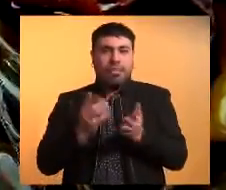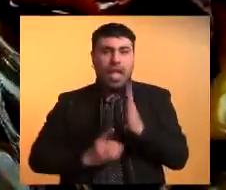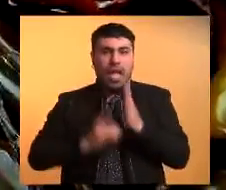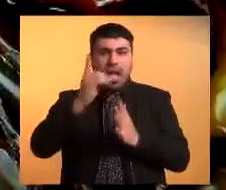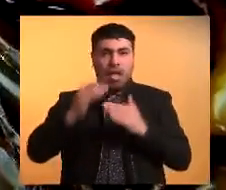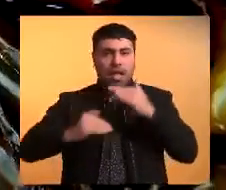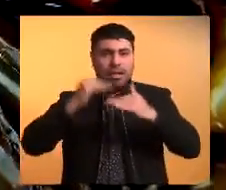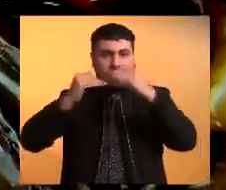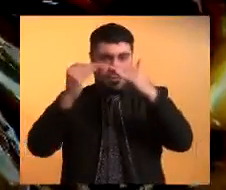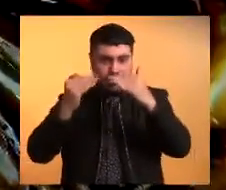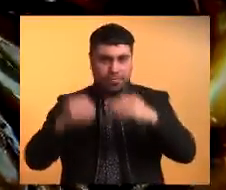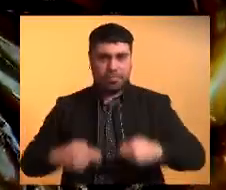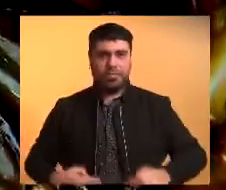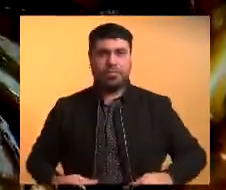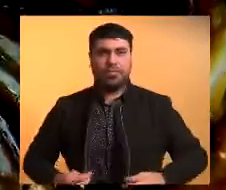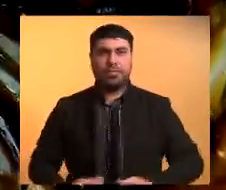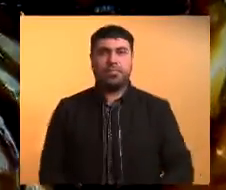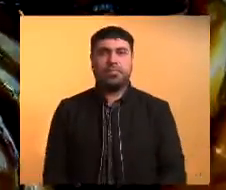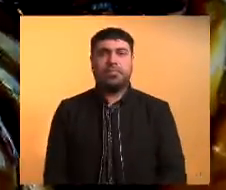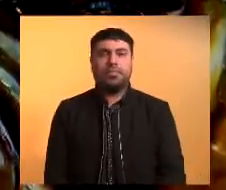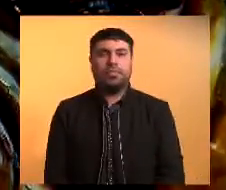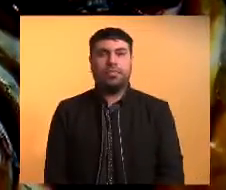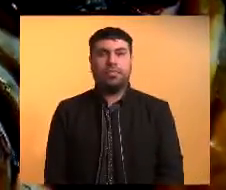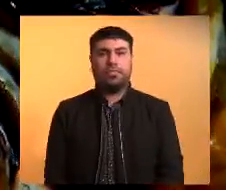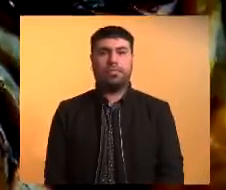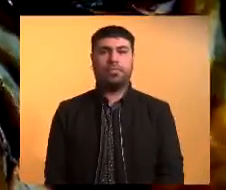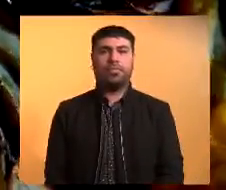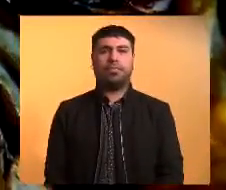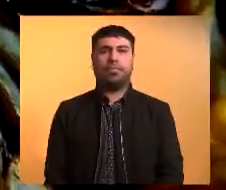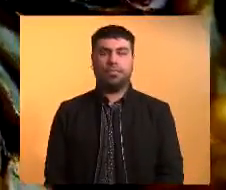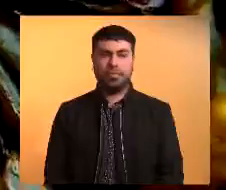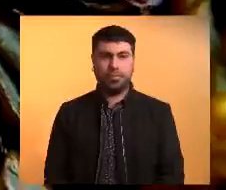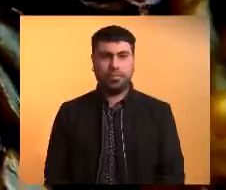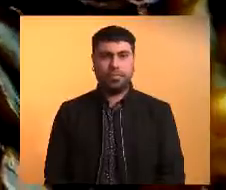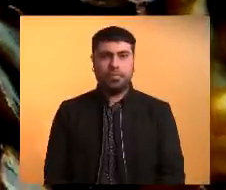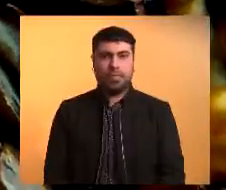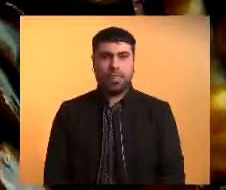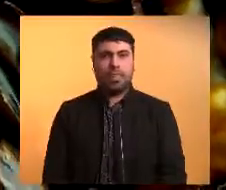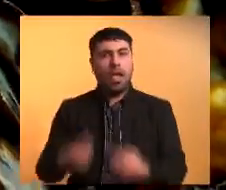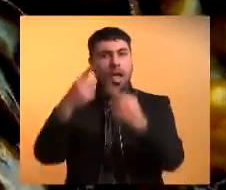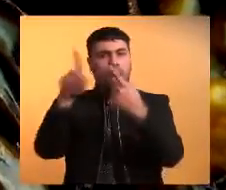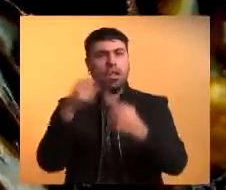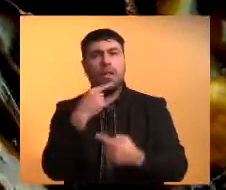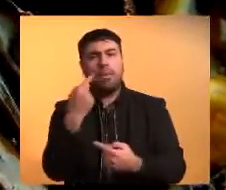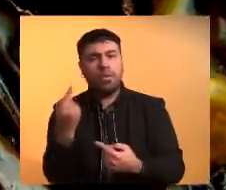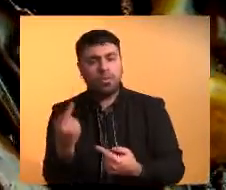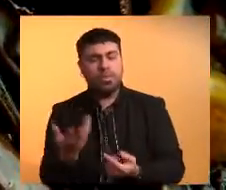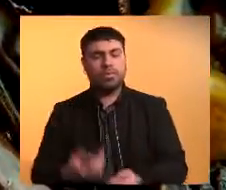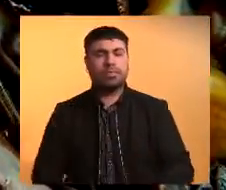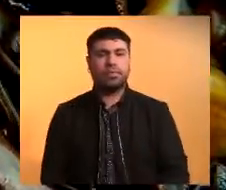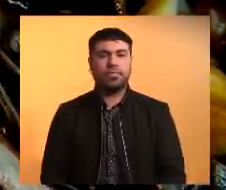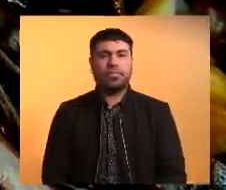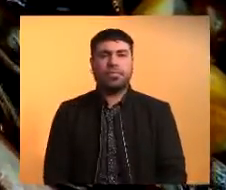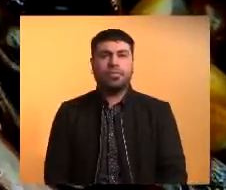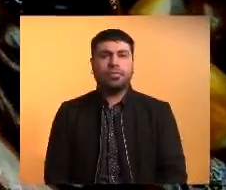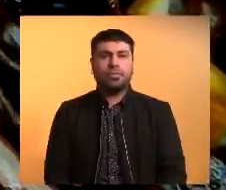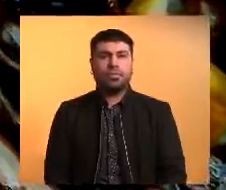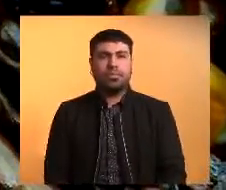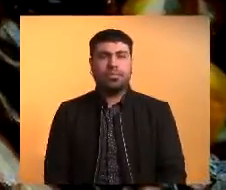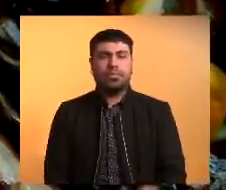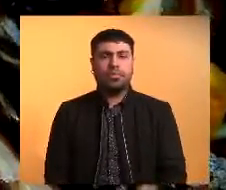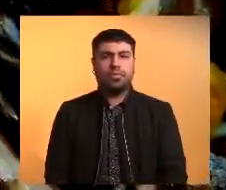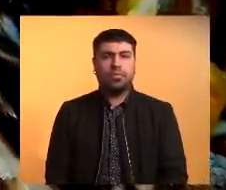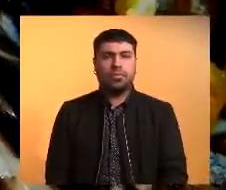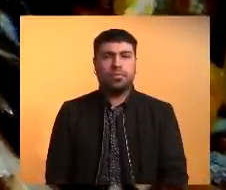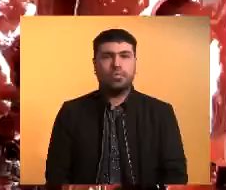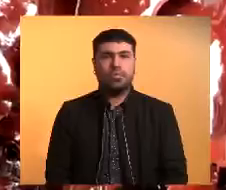en esos ambientes. Y tal vez una otra pregunta que tenga relación un poco con lo mismo que nos estás